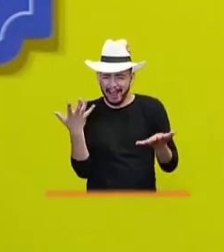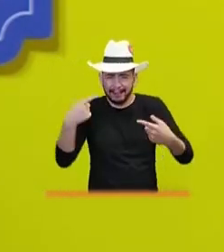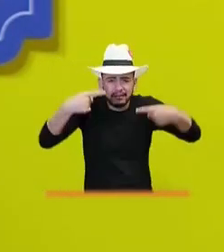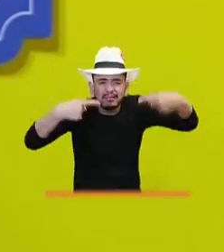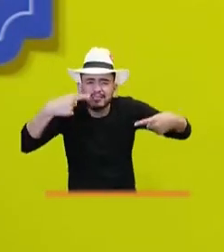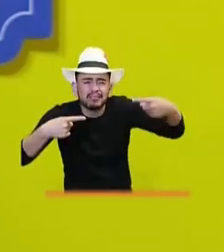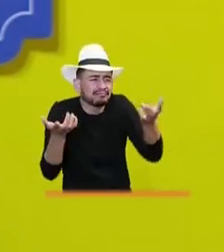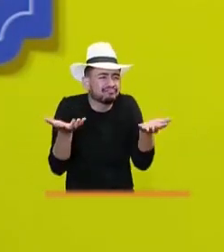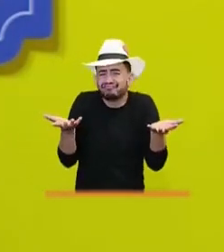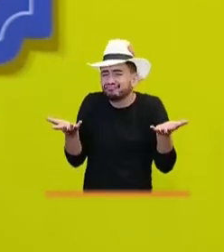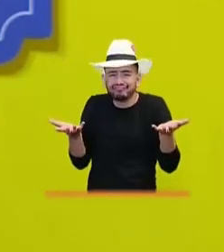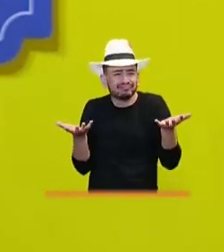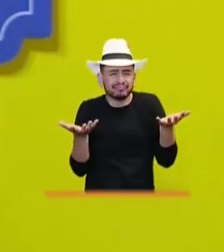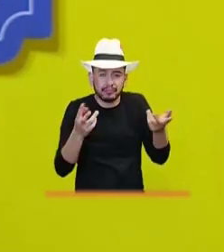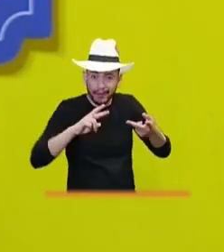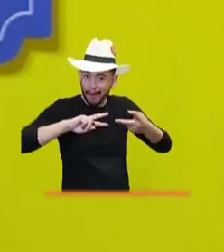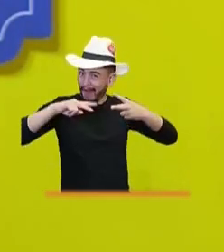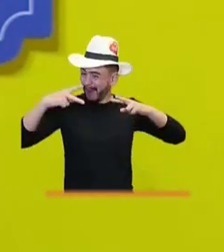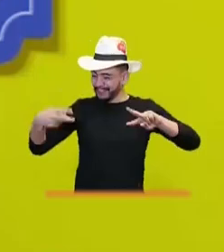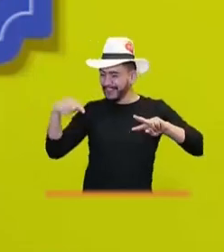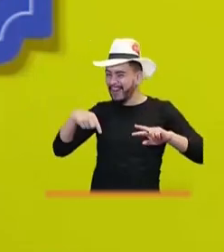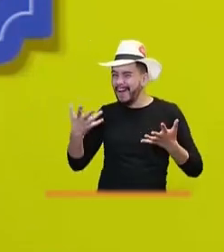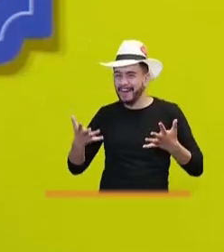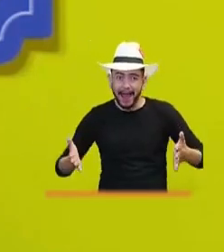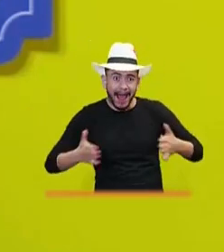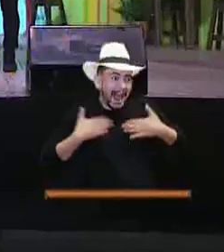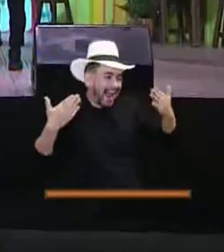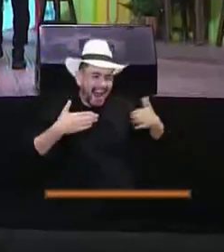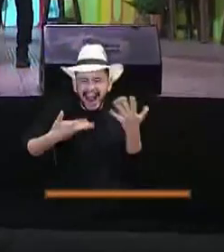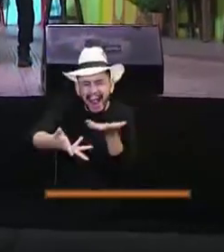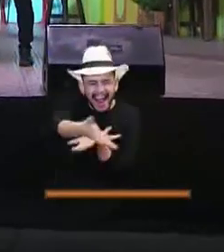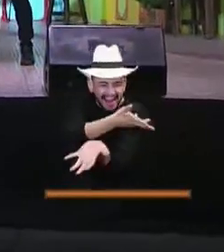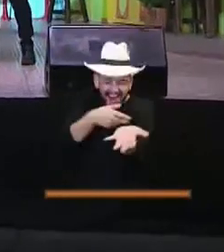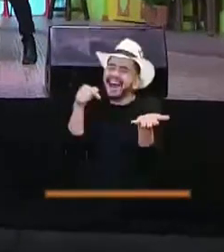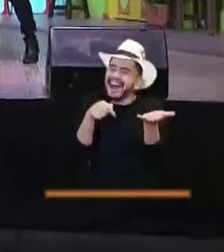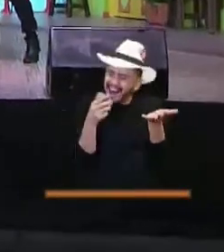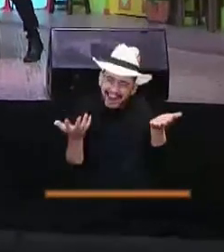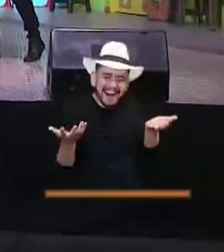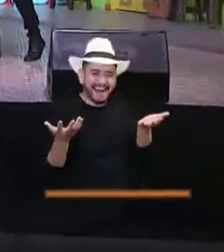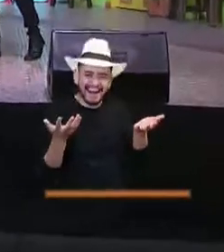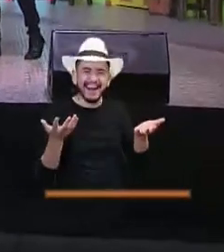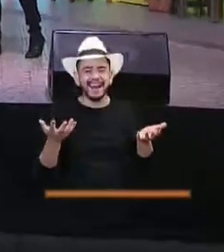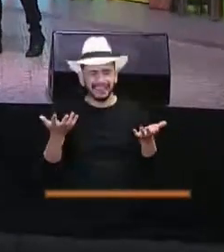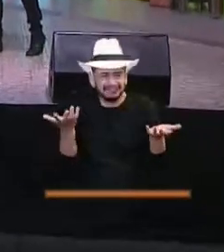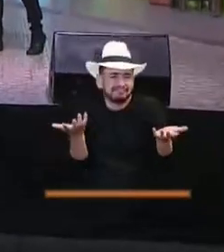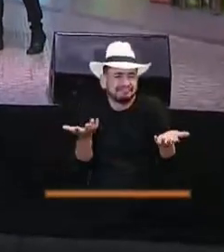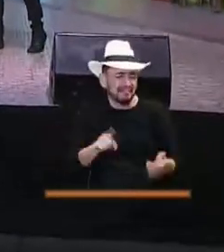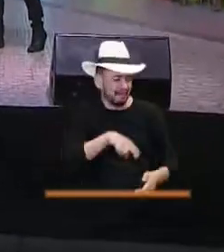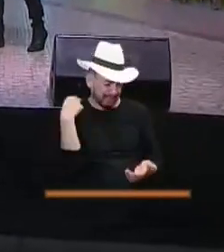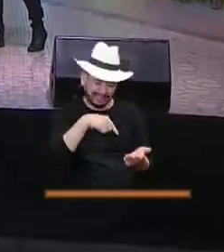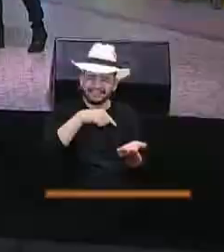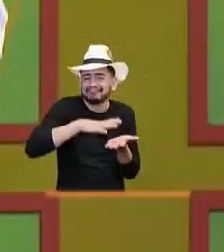contrario, celebramos el triunfo el uno del otro. Por un fracaso no